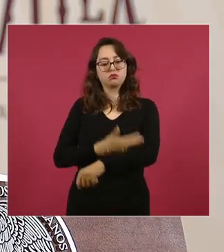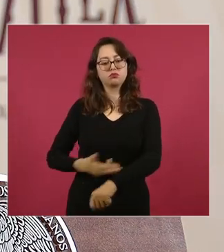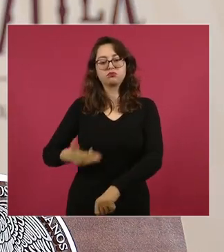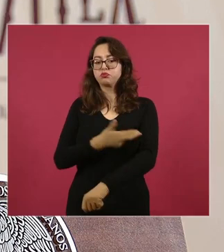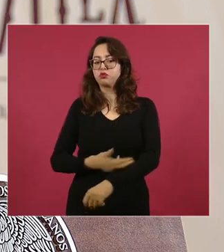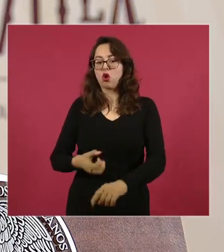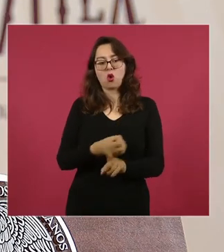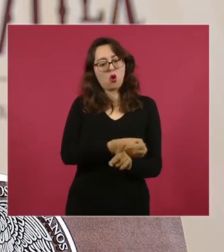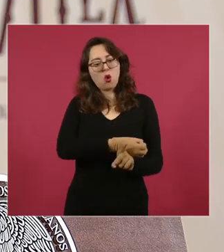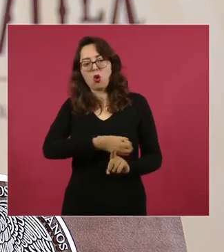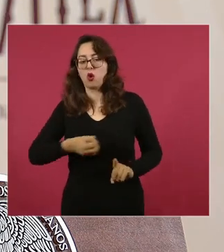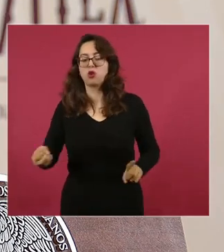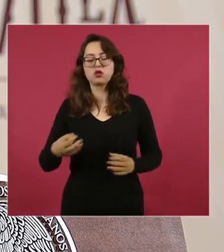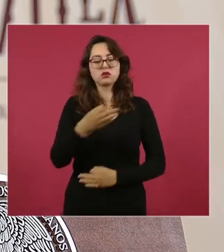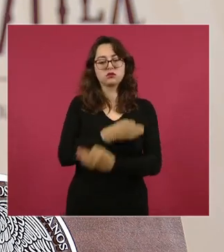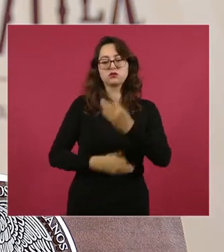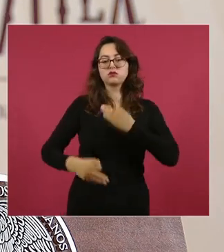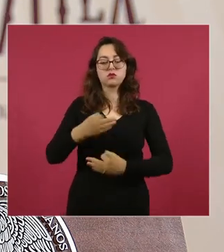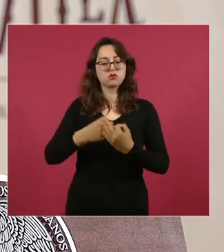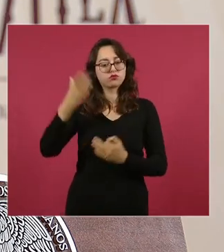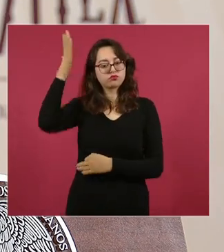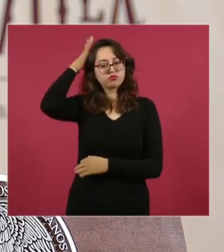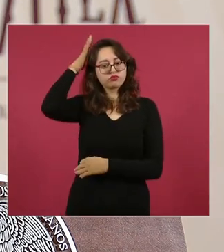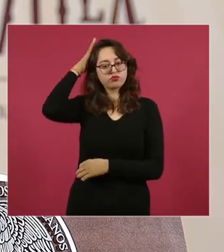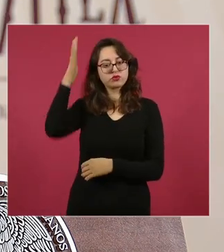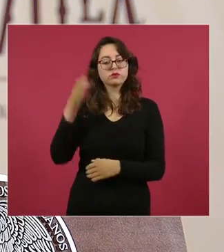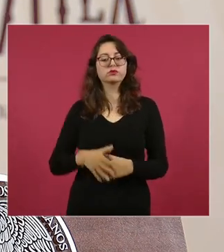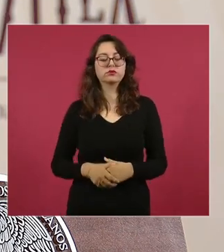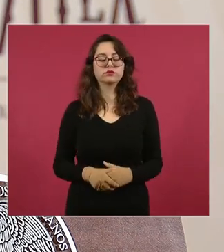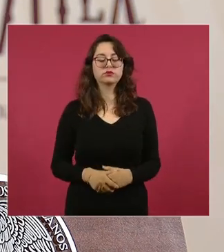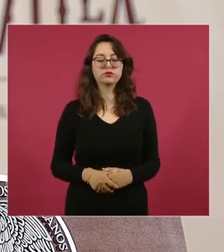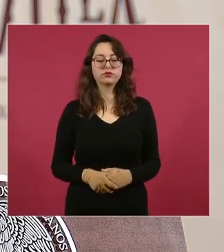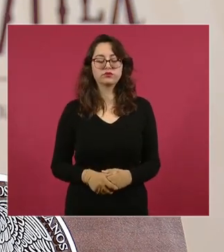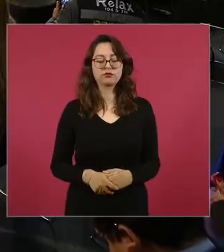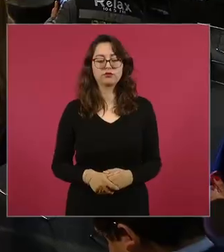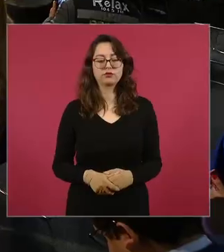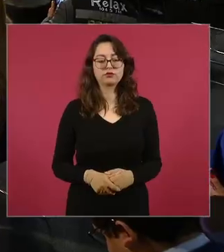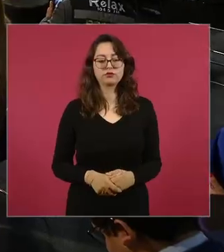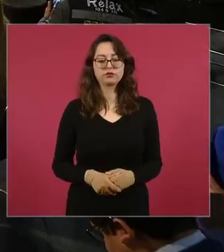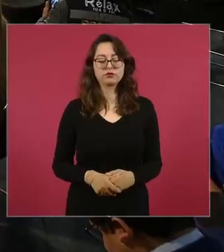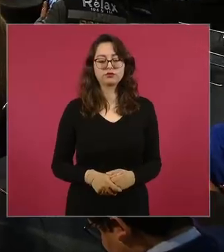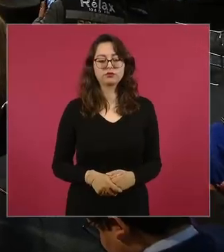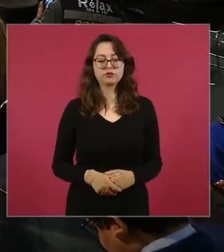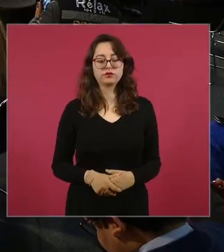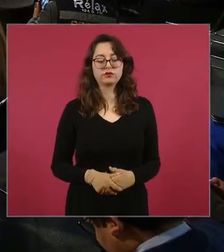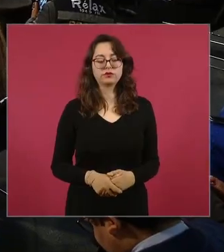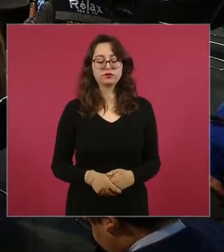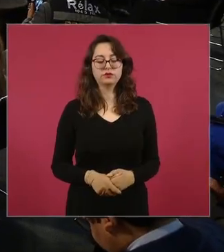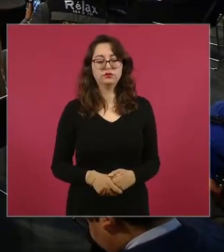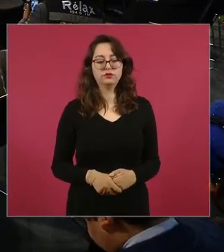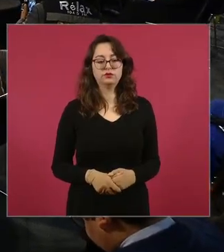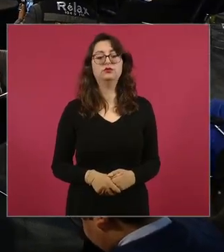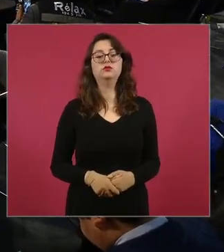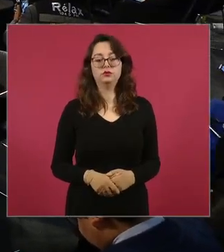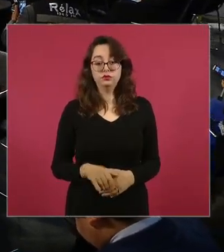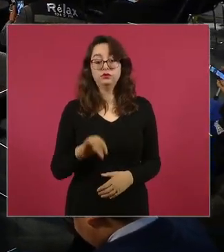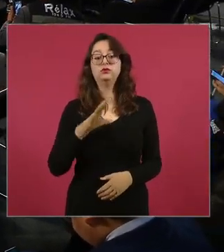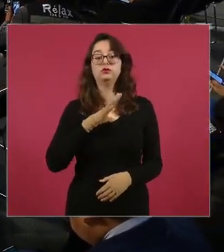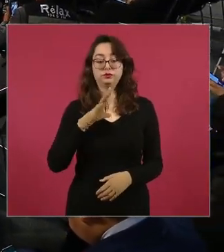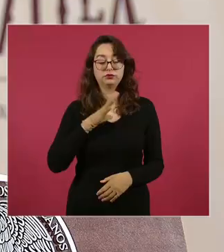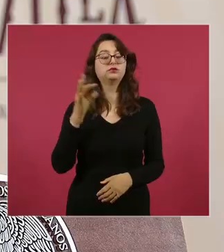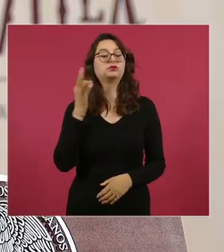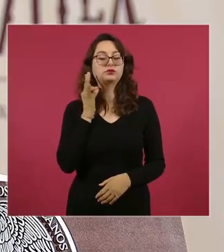todas los trabajos que se están haciendo por las fuerzas de seguridad. Sí, ahí está la